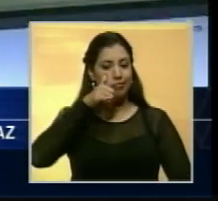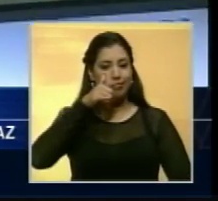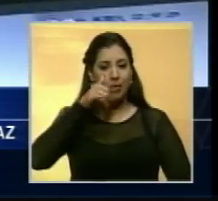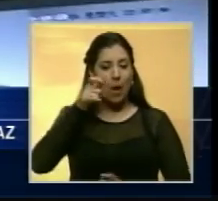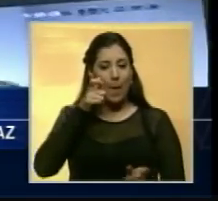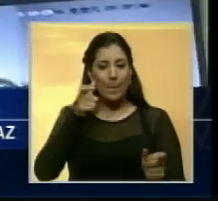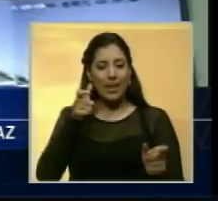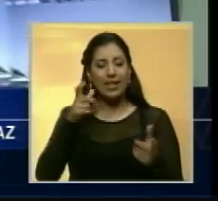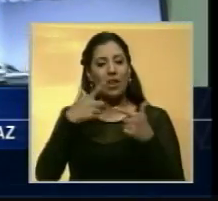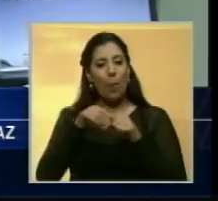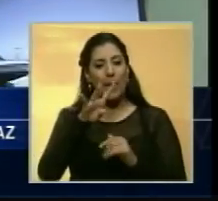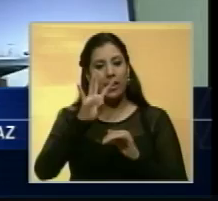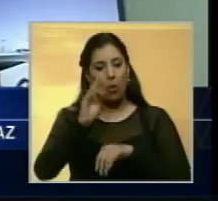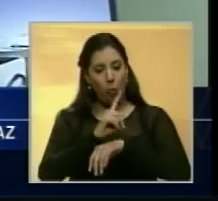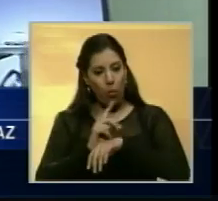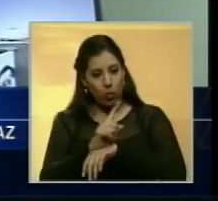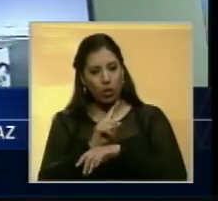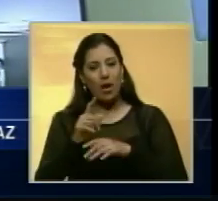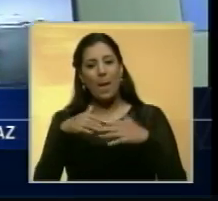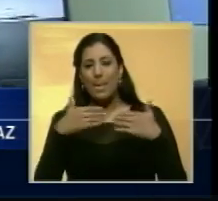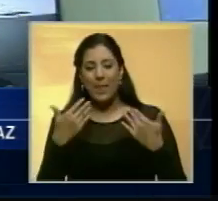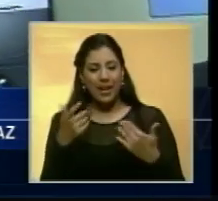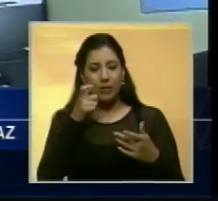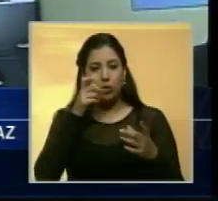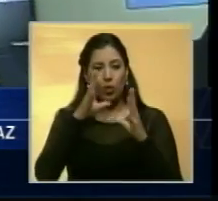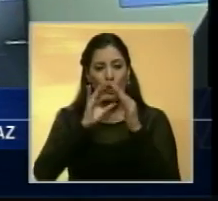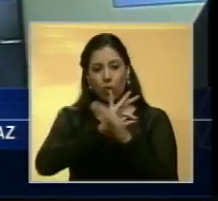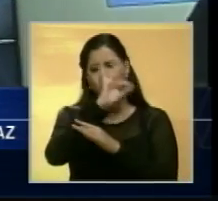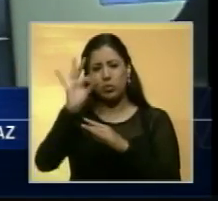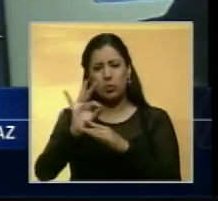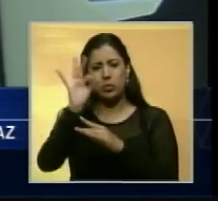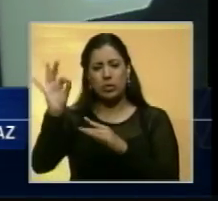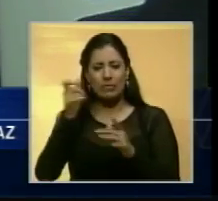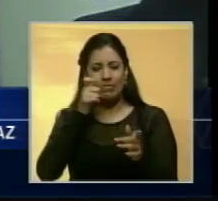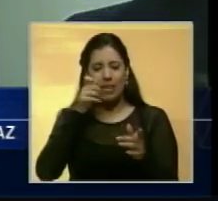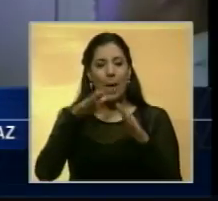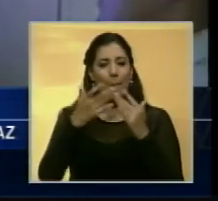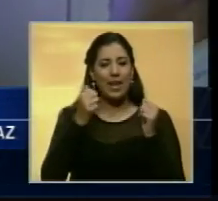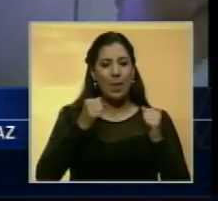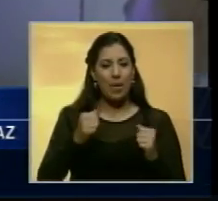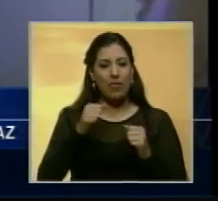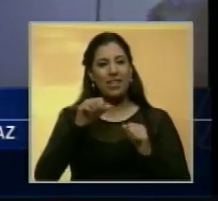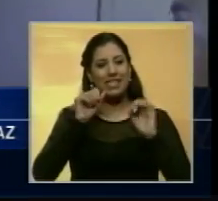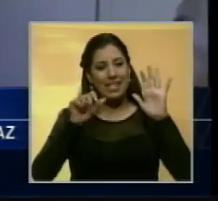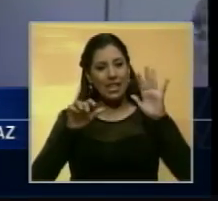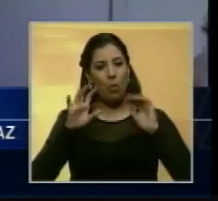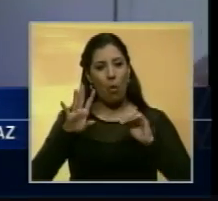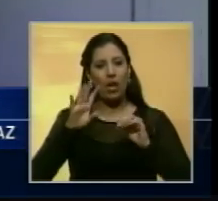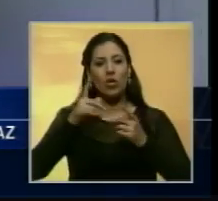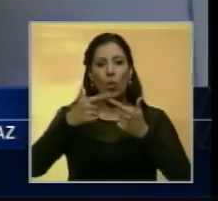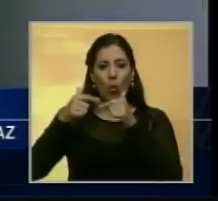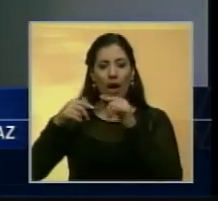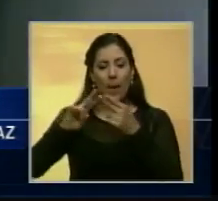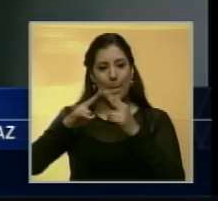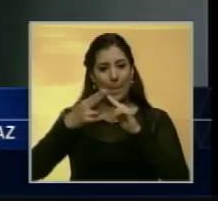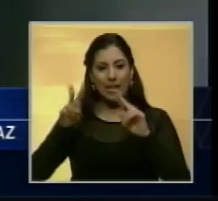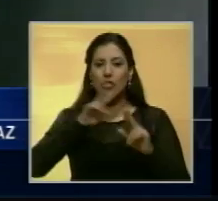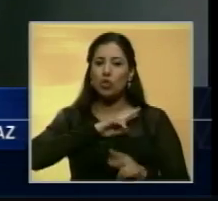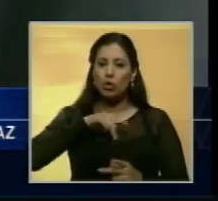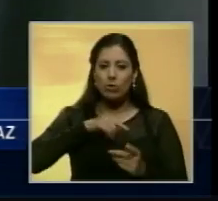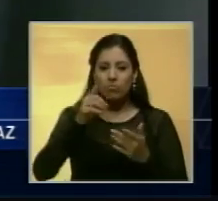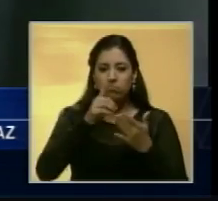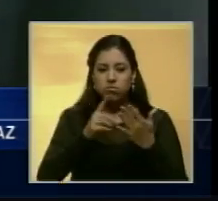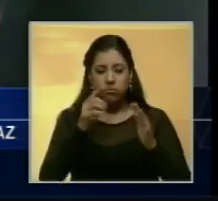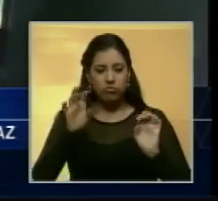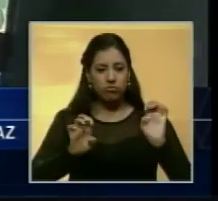vigilancia, 24 horas monitoreando todo el desempeño y el reforzamiento de los 74 cuadrantes de paz que hemos diseñado acá en